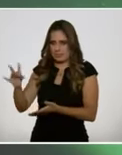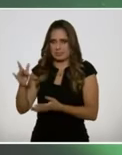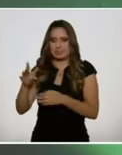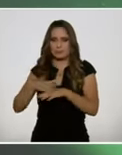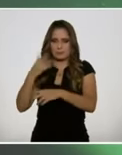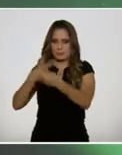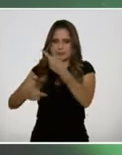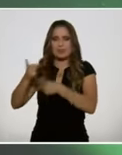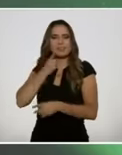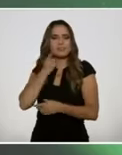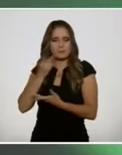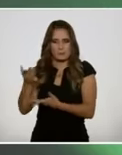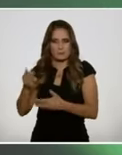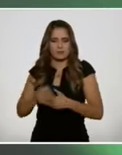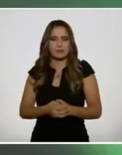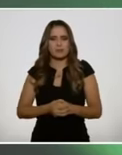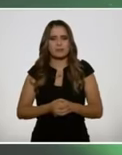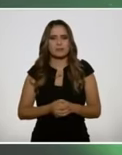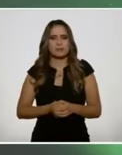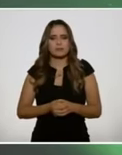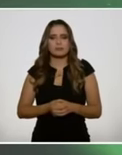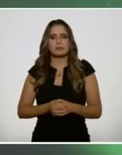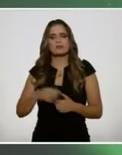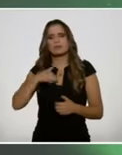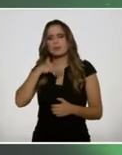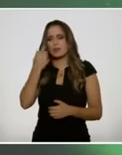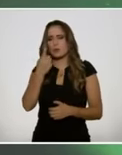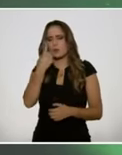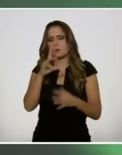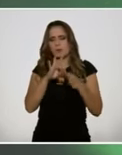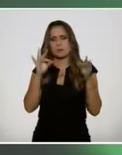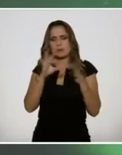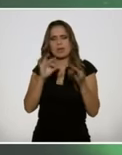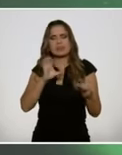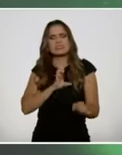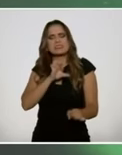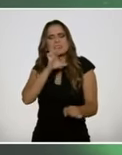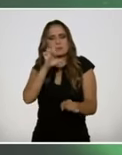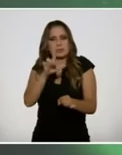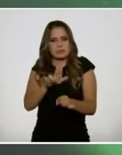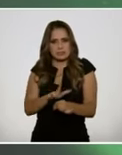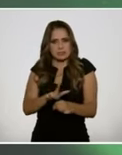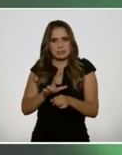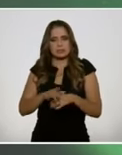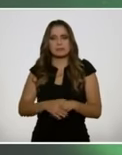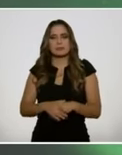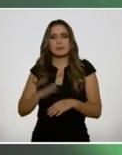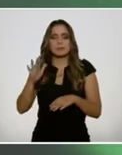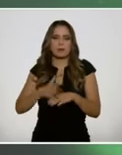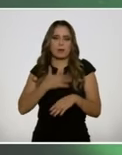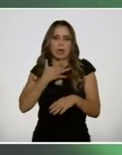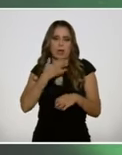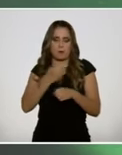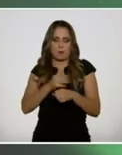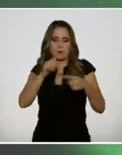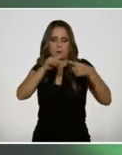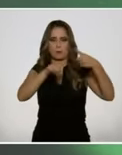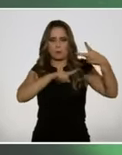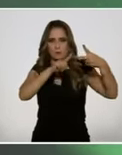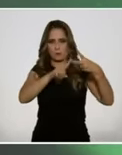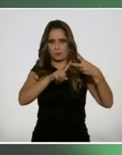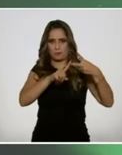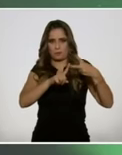por estar aquí, diputada. Y sí quiero hacer una mención muy especial, porque yo creo que son dos cosas que ahorita nos